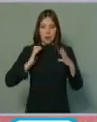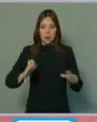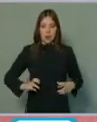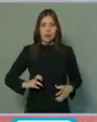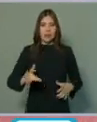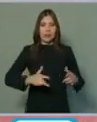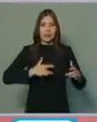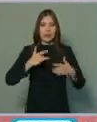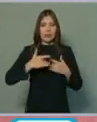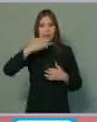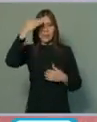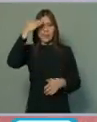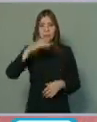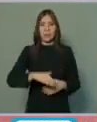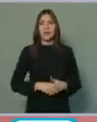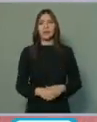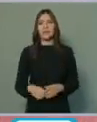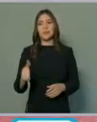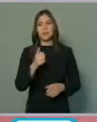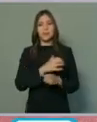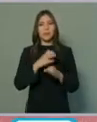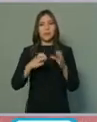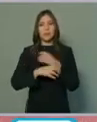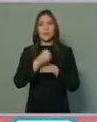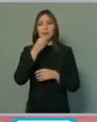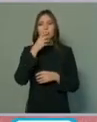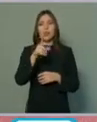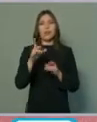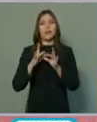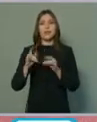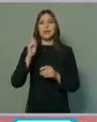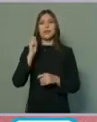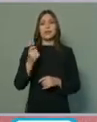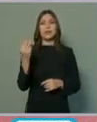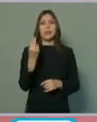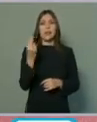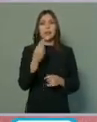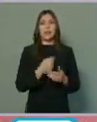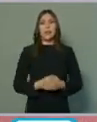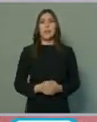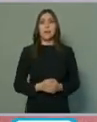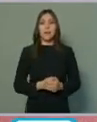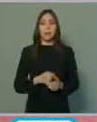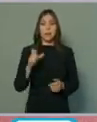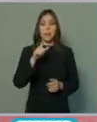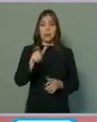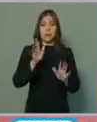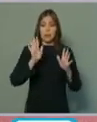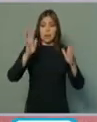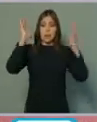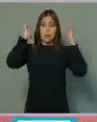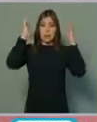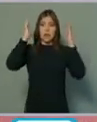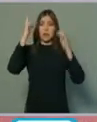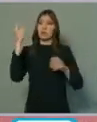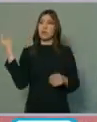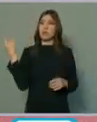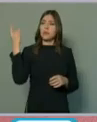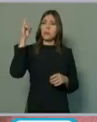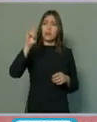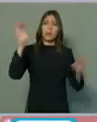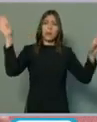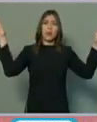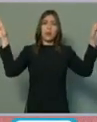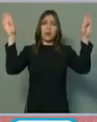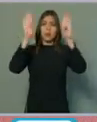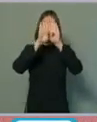ejercicio muy lindo que puede funcionarles, y yo se los dejo de tarea mucho a mis pacientes, es tú termina de bañarte, cierra tu puerta, tus cortinas,